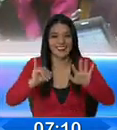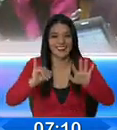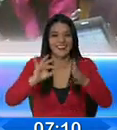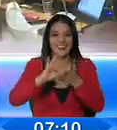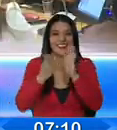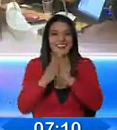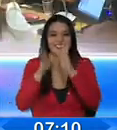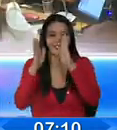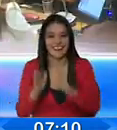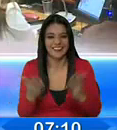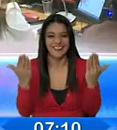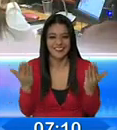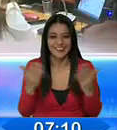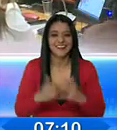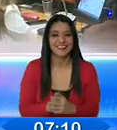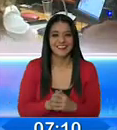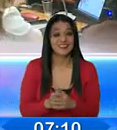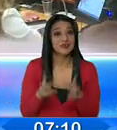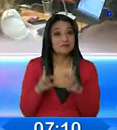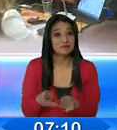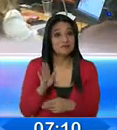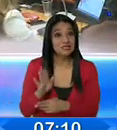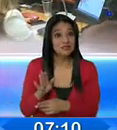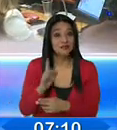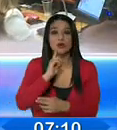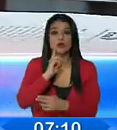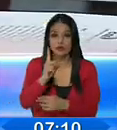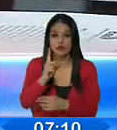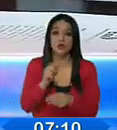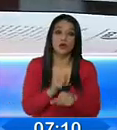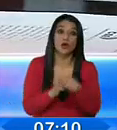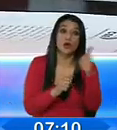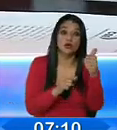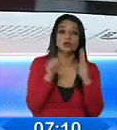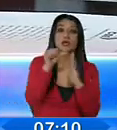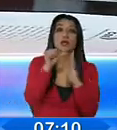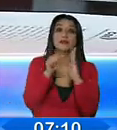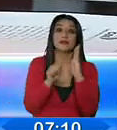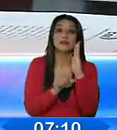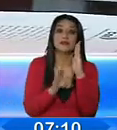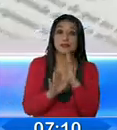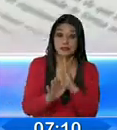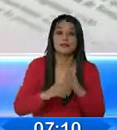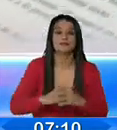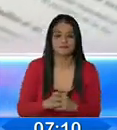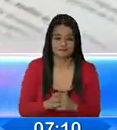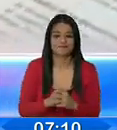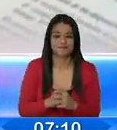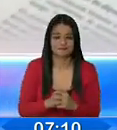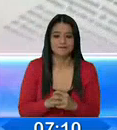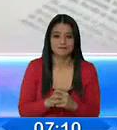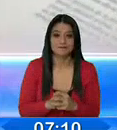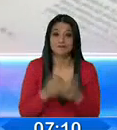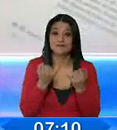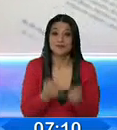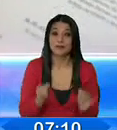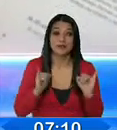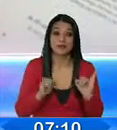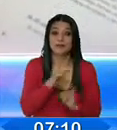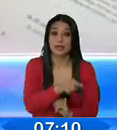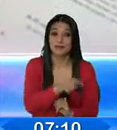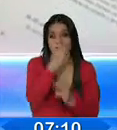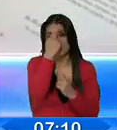Revolución Ciudadana. Los mismos consideran que existen otros articulados que vulnerarían la independencia de